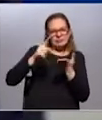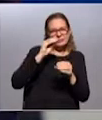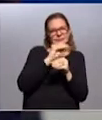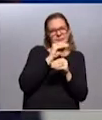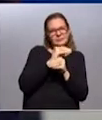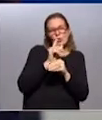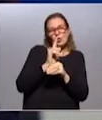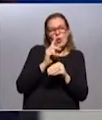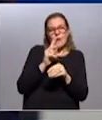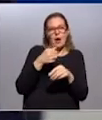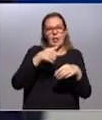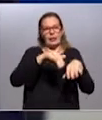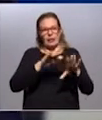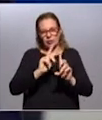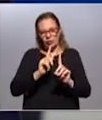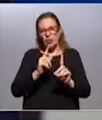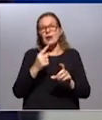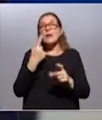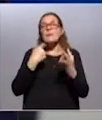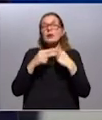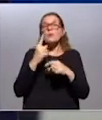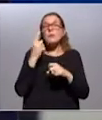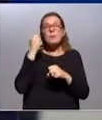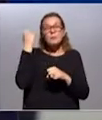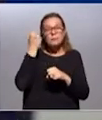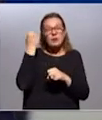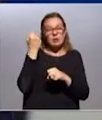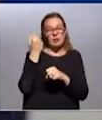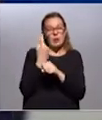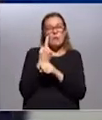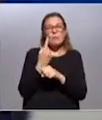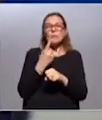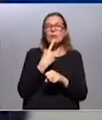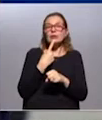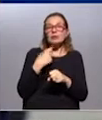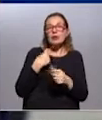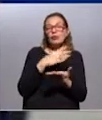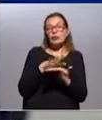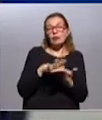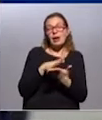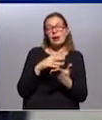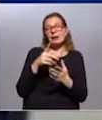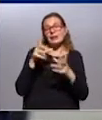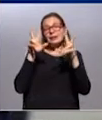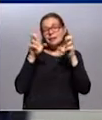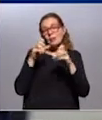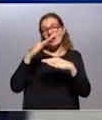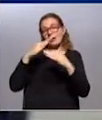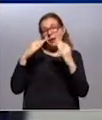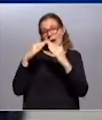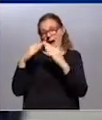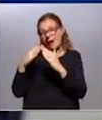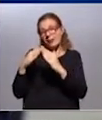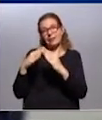desatender eso pero vamos a priorizar las políticas sociales el tema de la vivienda en lo que puede ayudar el municipio va a